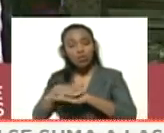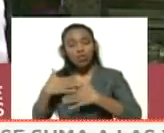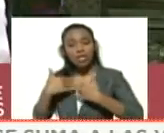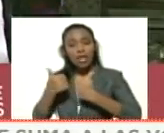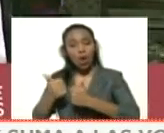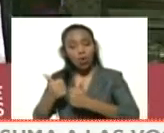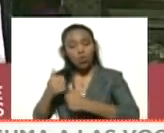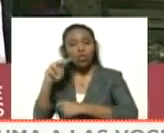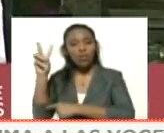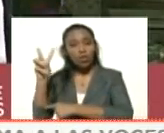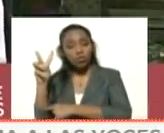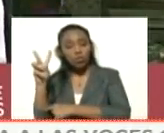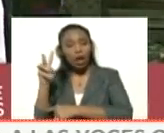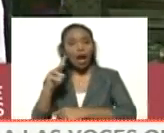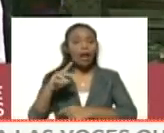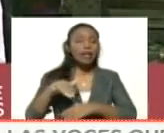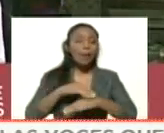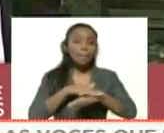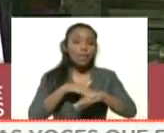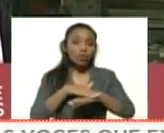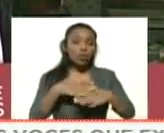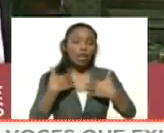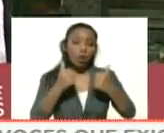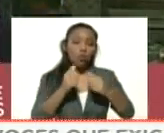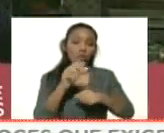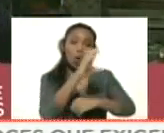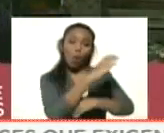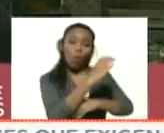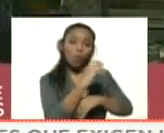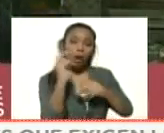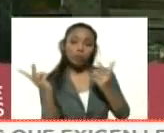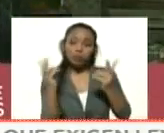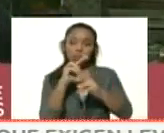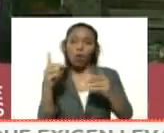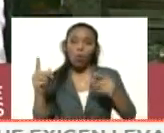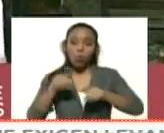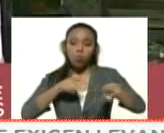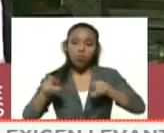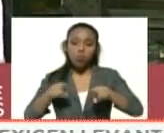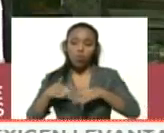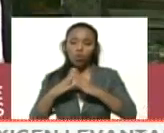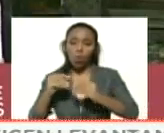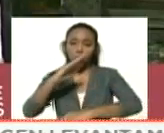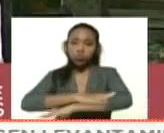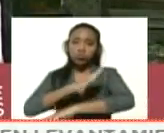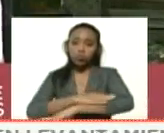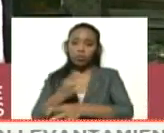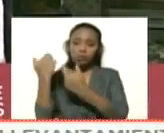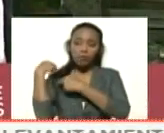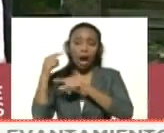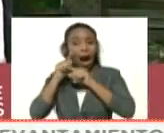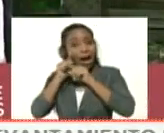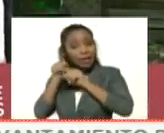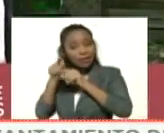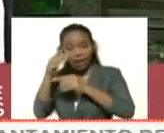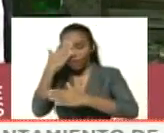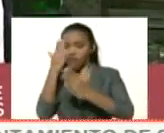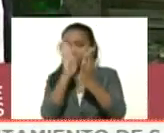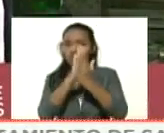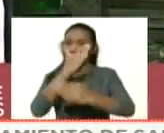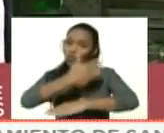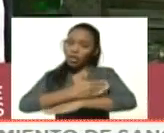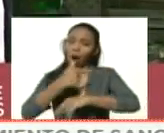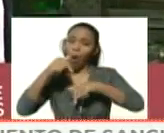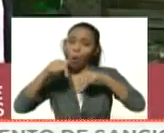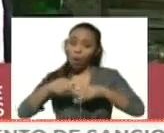ministro de Salud de Venezuela, el doctor Carlos Alvarado, y el ministro de Salud de Colombia, pudieran coordinar todo lo correspondiente a la frontera.